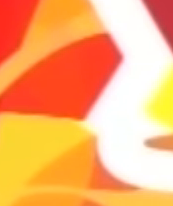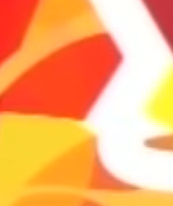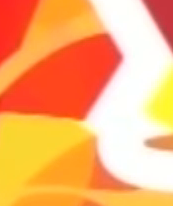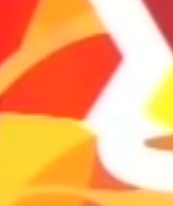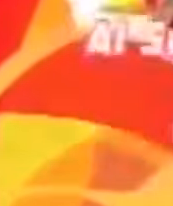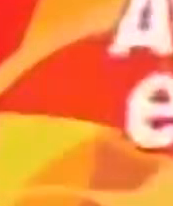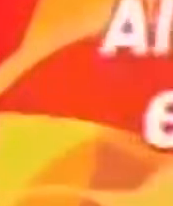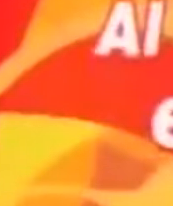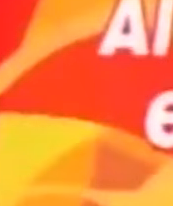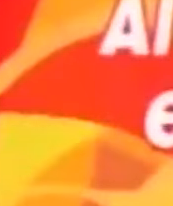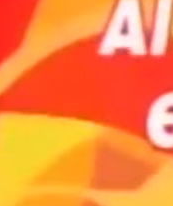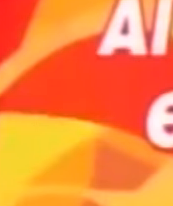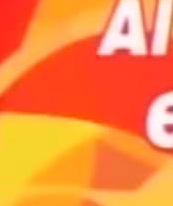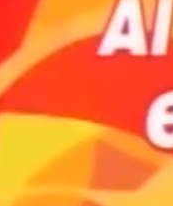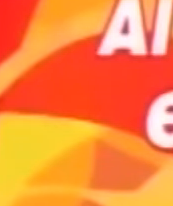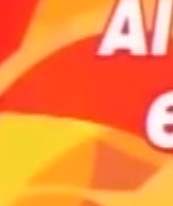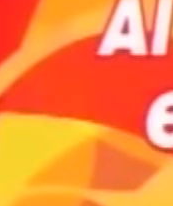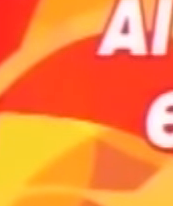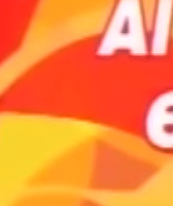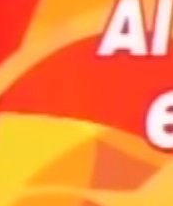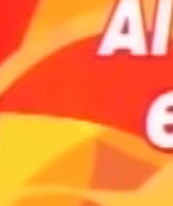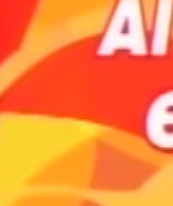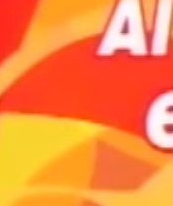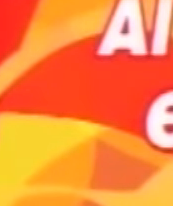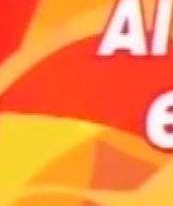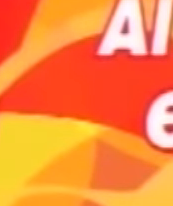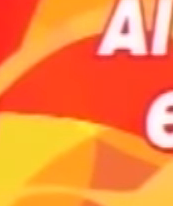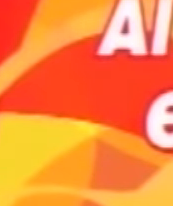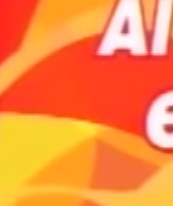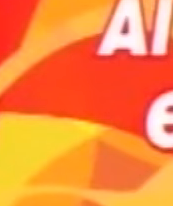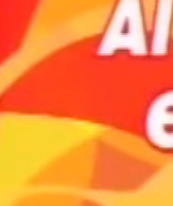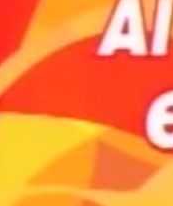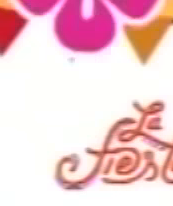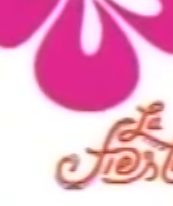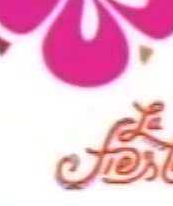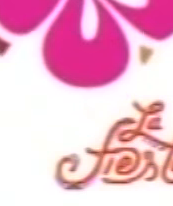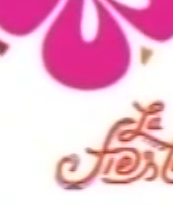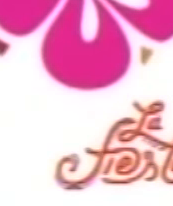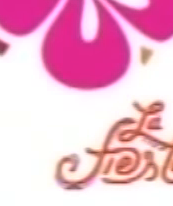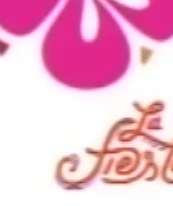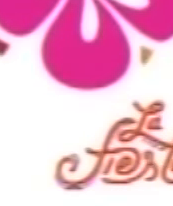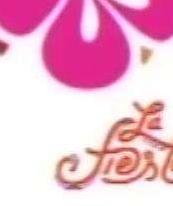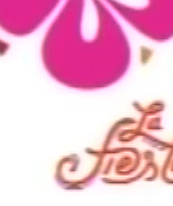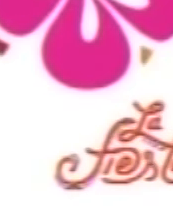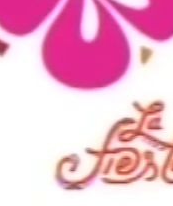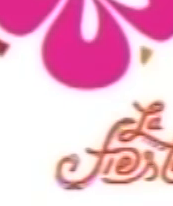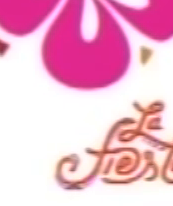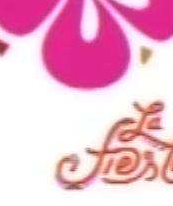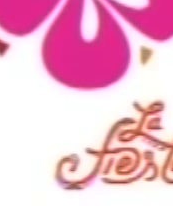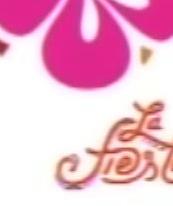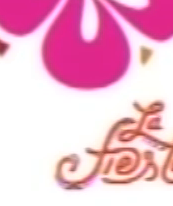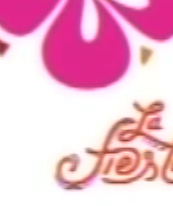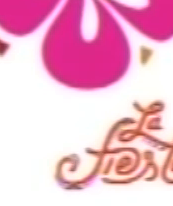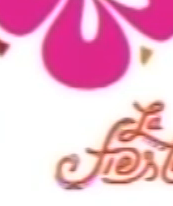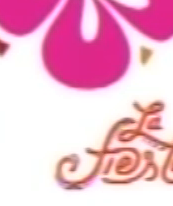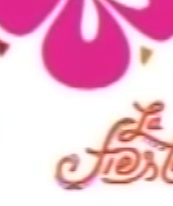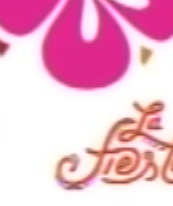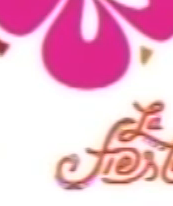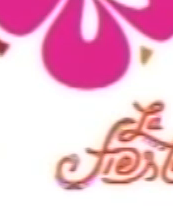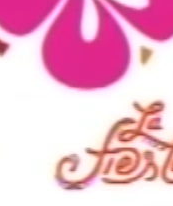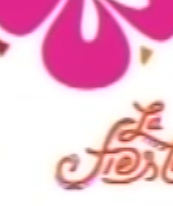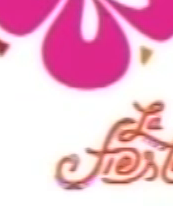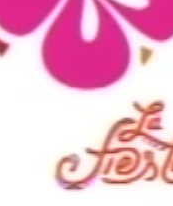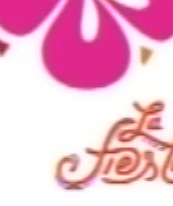Meisel, 1 de la tarde. Al Suroccidente es más fácil llegar. Carnaval del Suroccidente, la